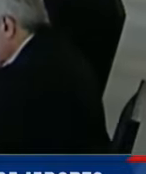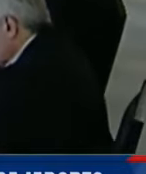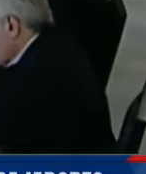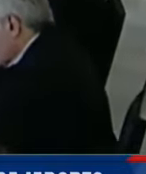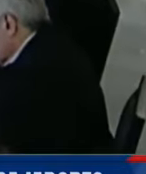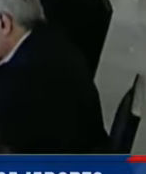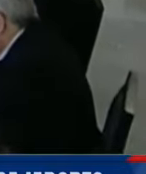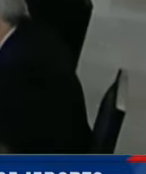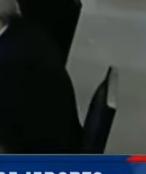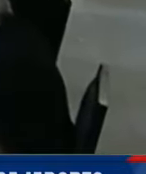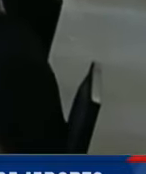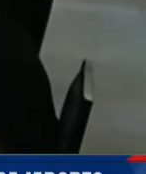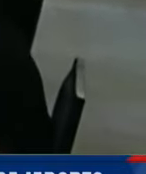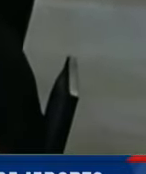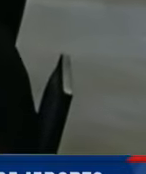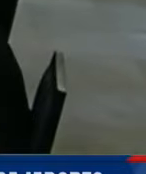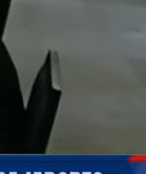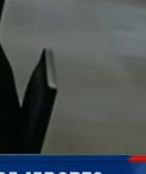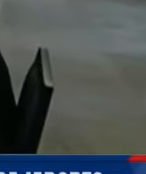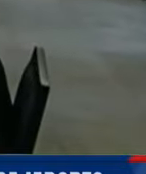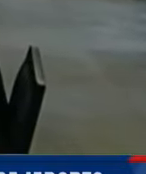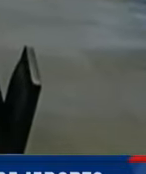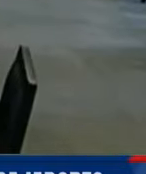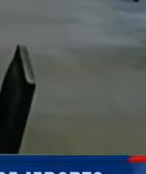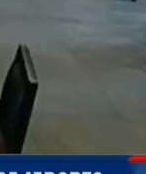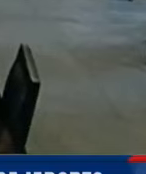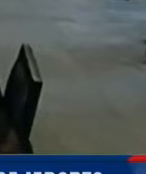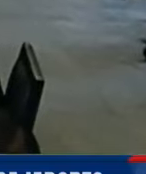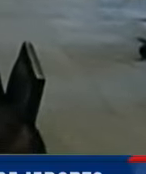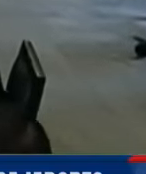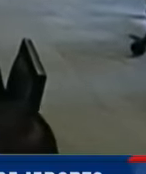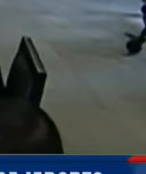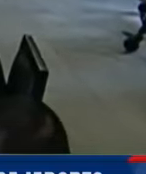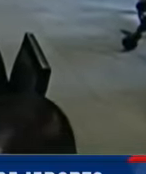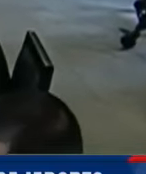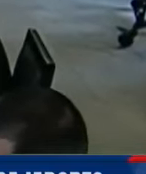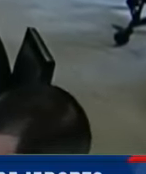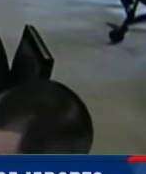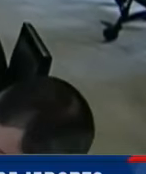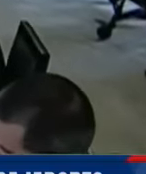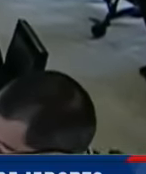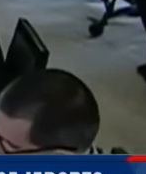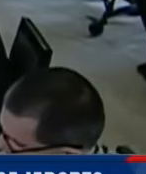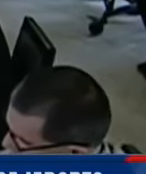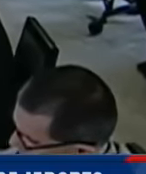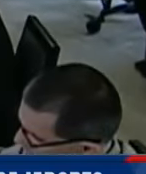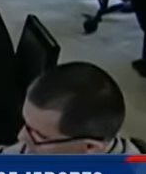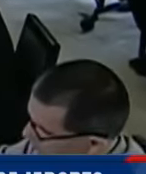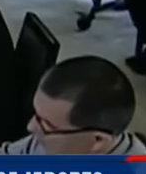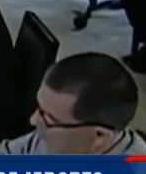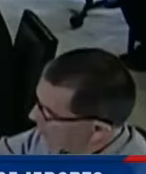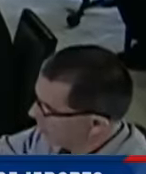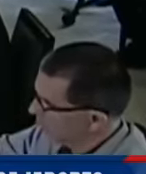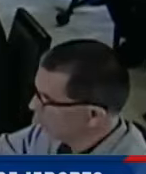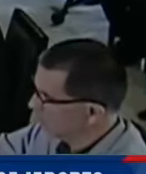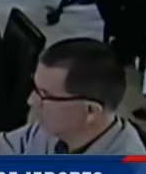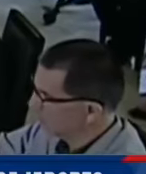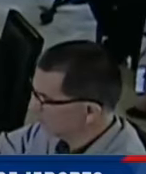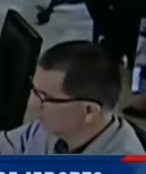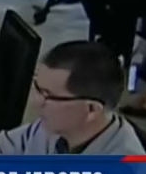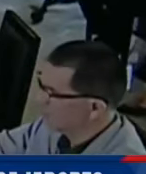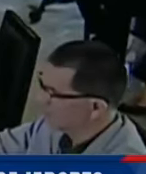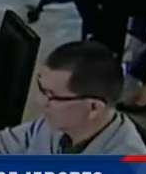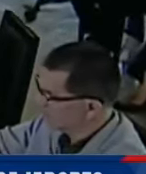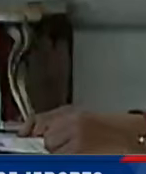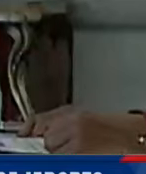nosotros avanzamos, en cada paso de logro y de resultado para nuestro pueblo, está la victoria